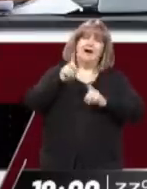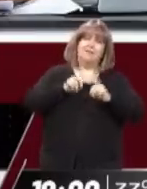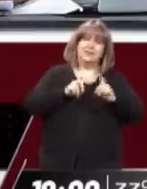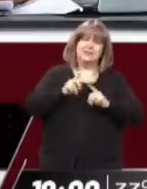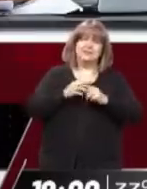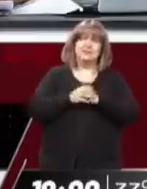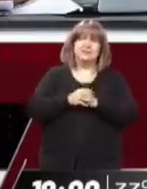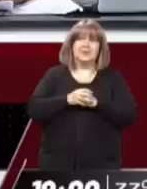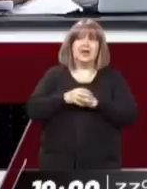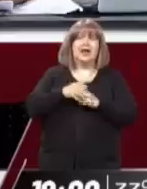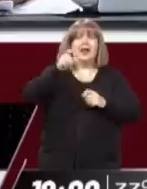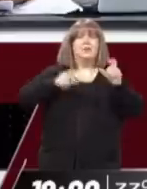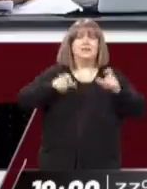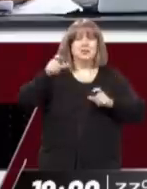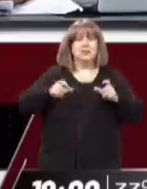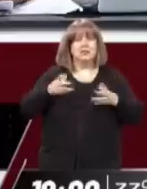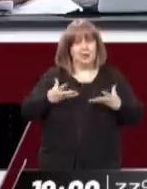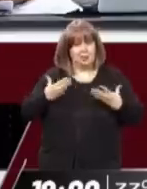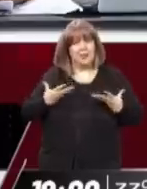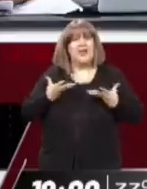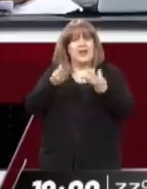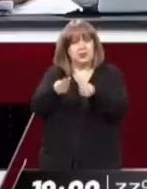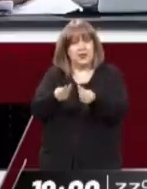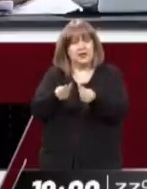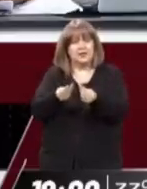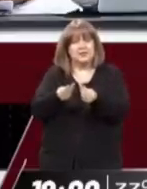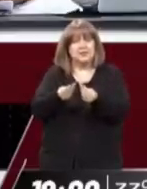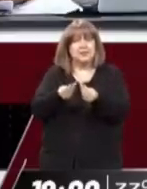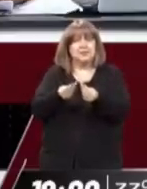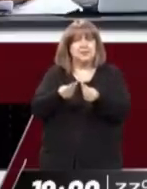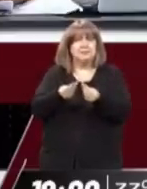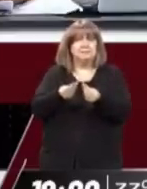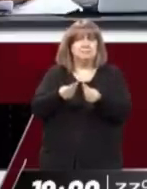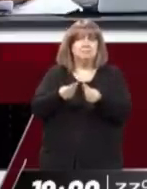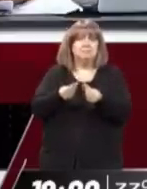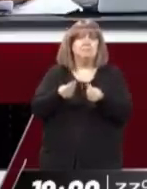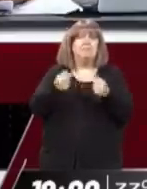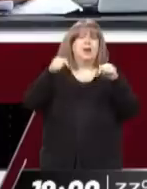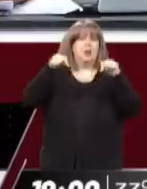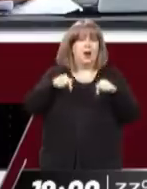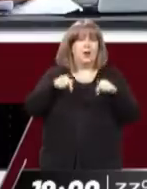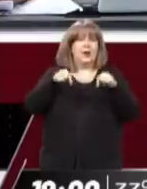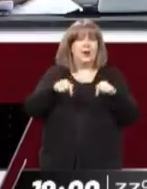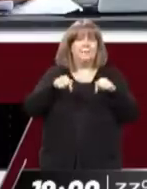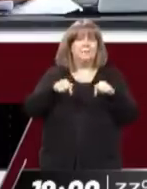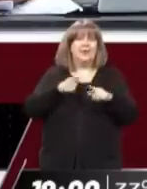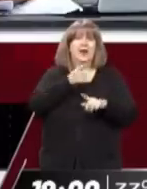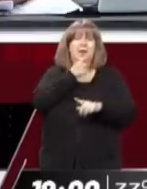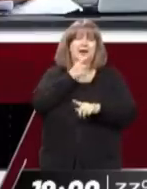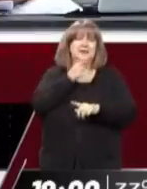y sociales. Sí. Lamentablemente la evolución de la sociedad se ha dirigido hacia un